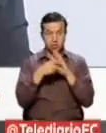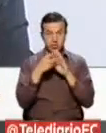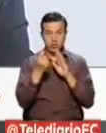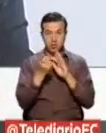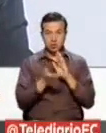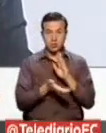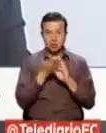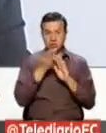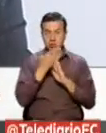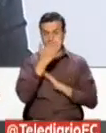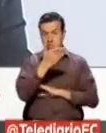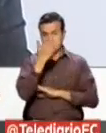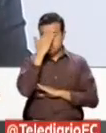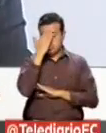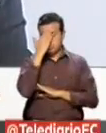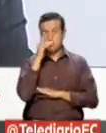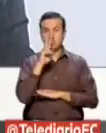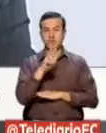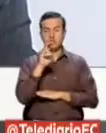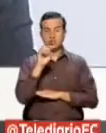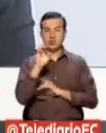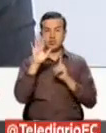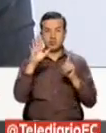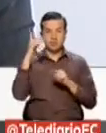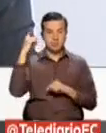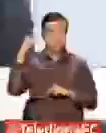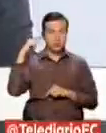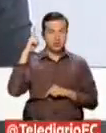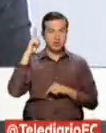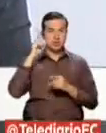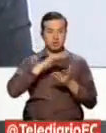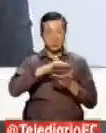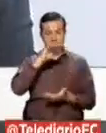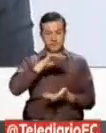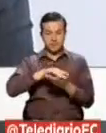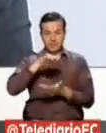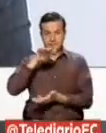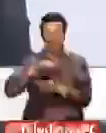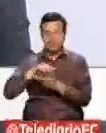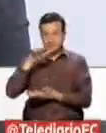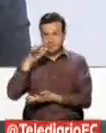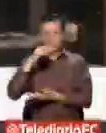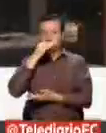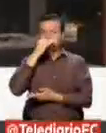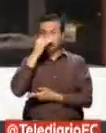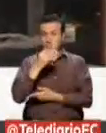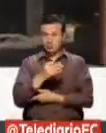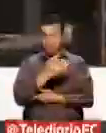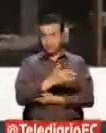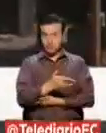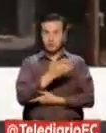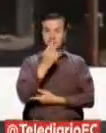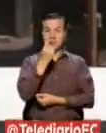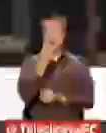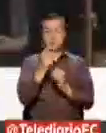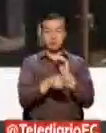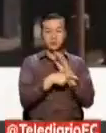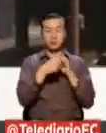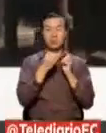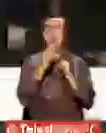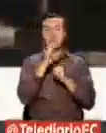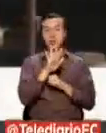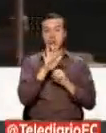llega, como ustedes observan, a 206 millones de barriles en términos reales. El precio de barril de crudo se estableció